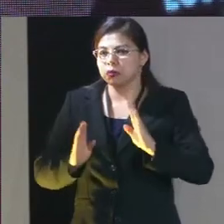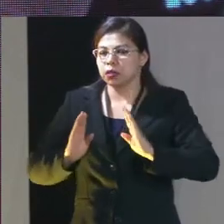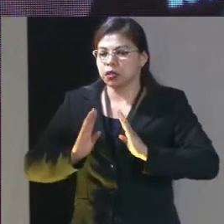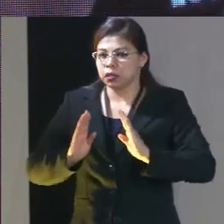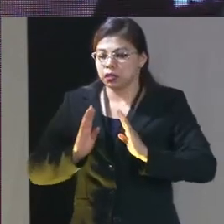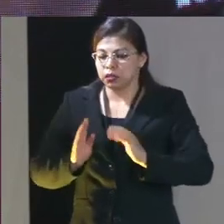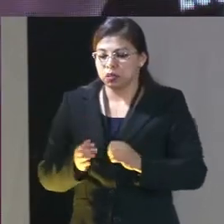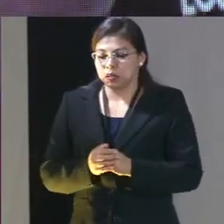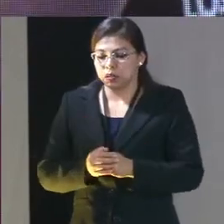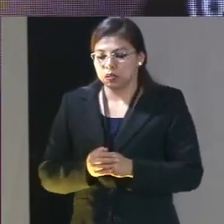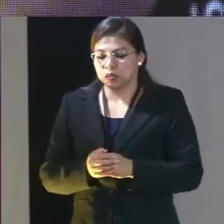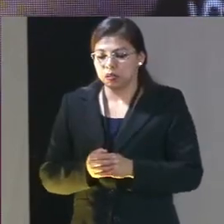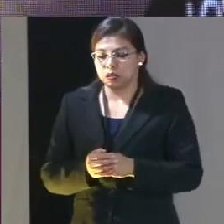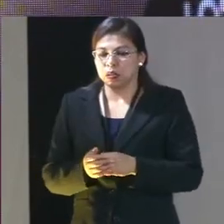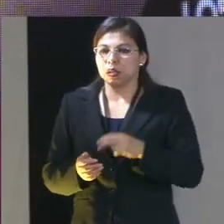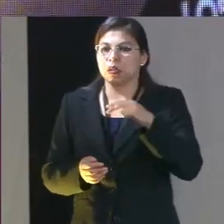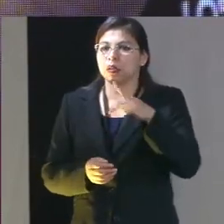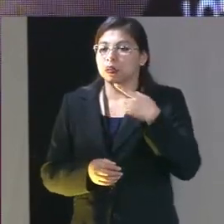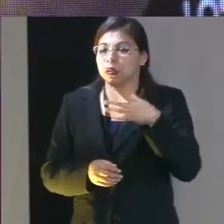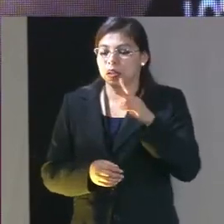político-militares de la Náhuac,